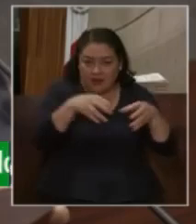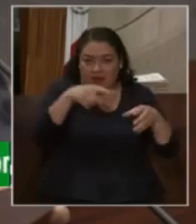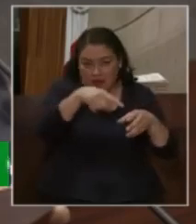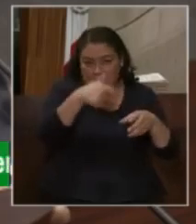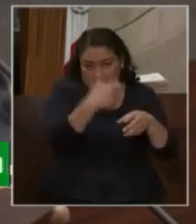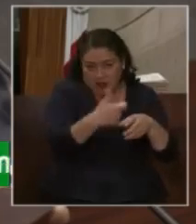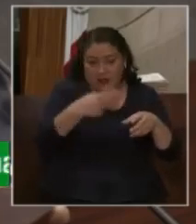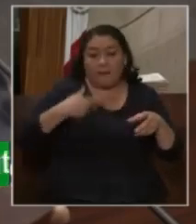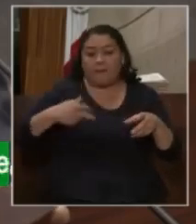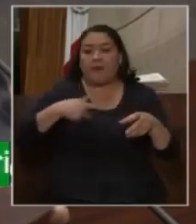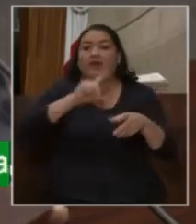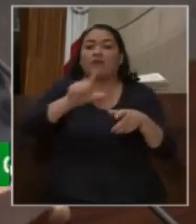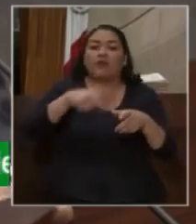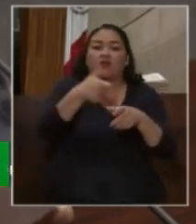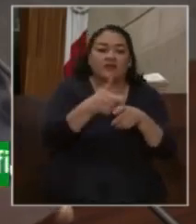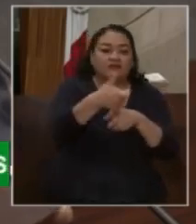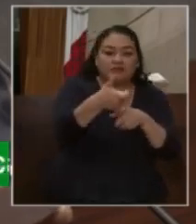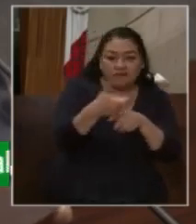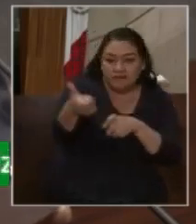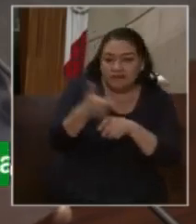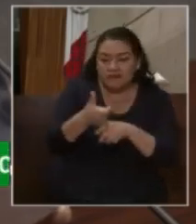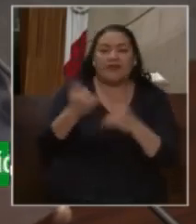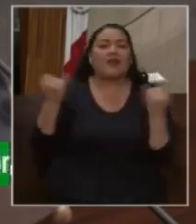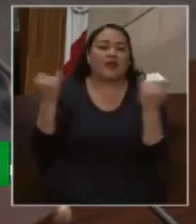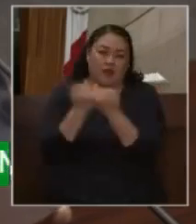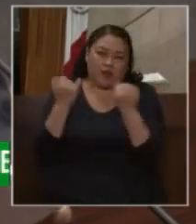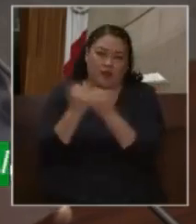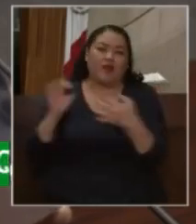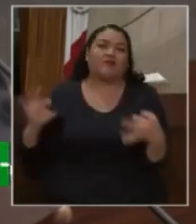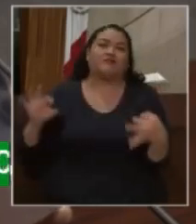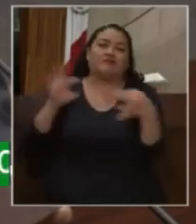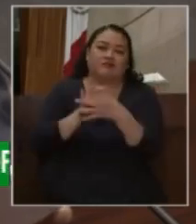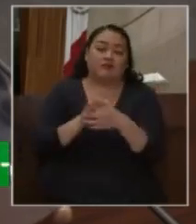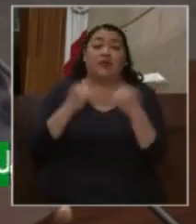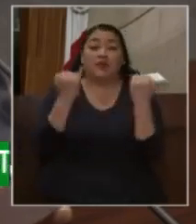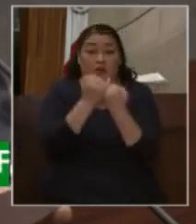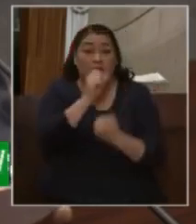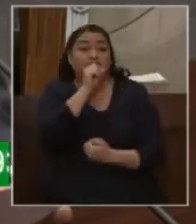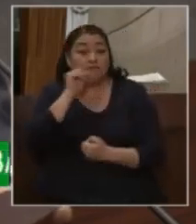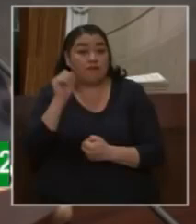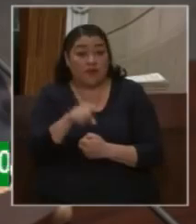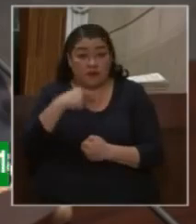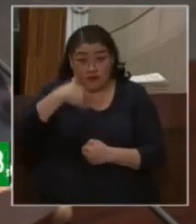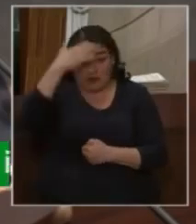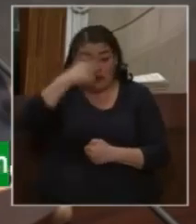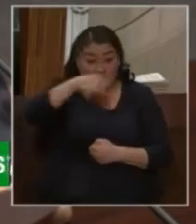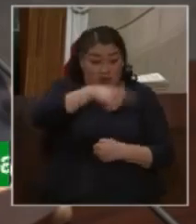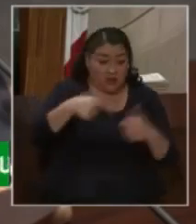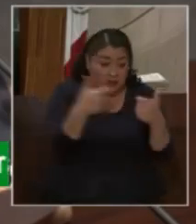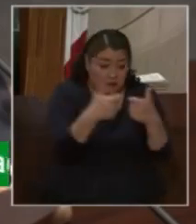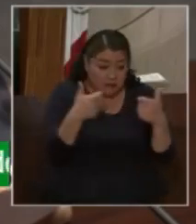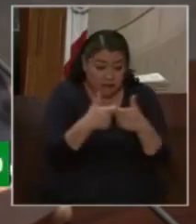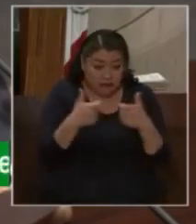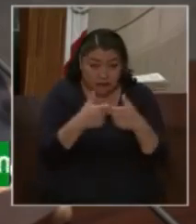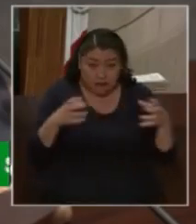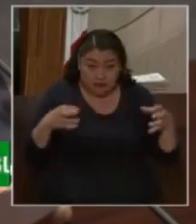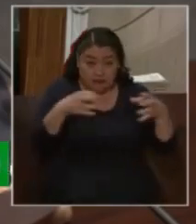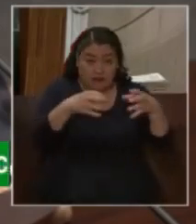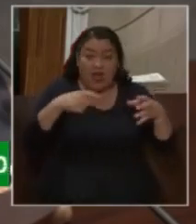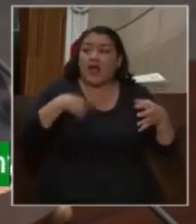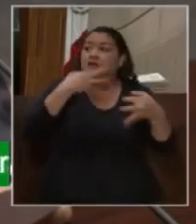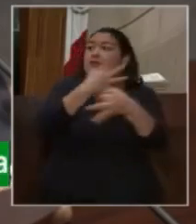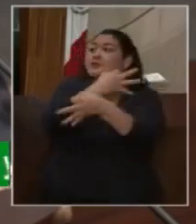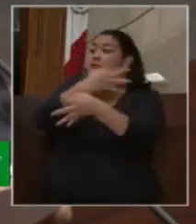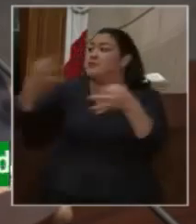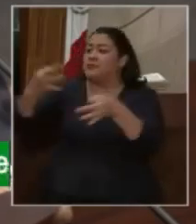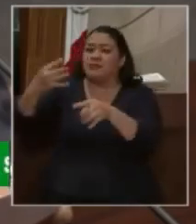los sujetos a quienes se les giraron los cheques de caja. Aunado que, entre otros hechos, la creación del fideicomiso fue anunciada y referida